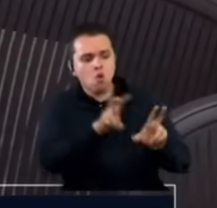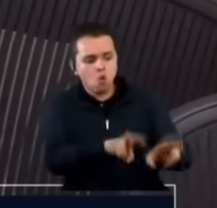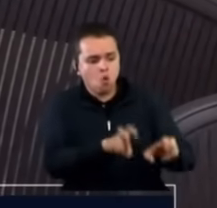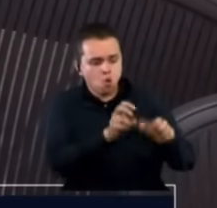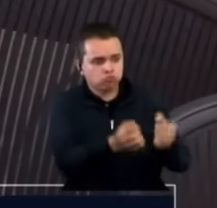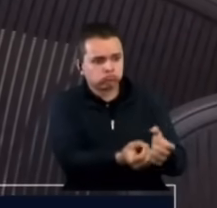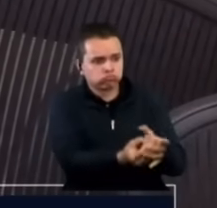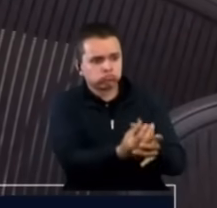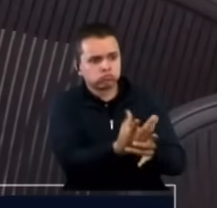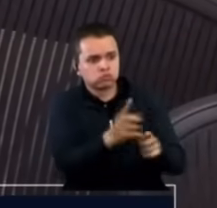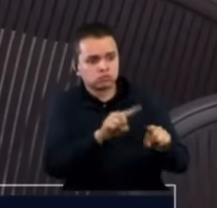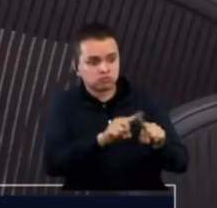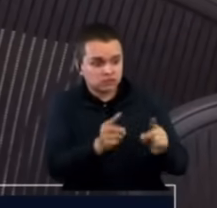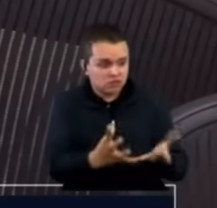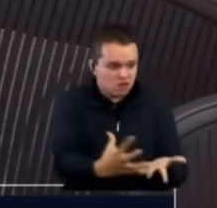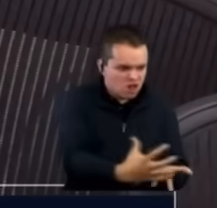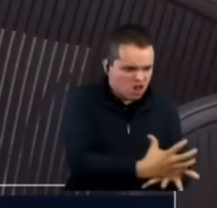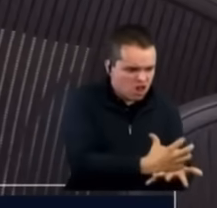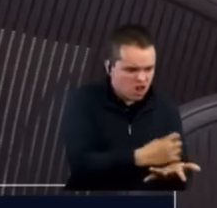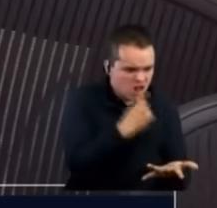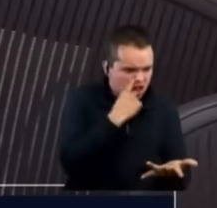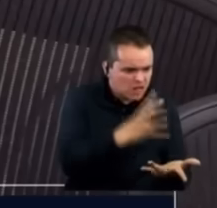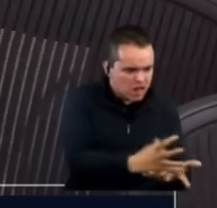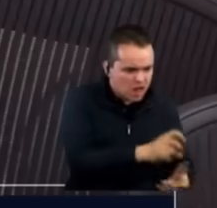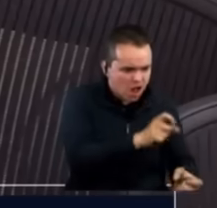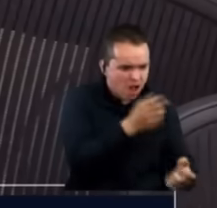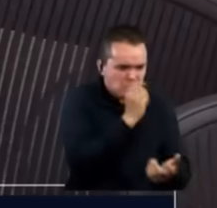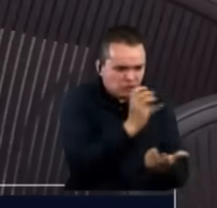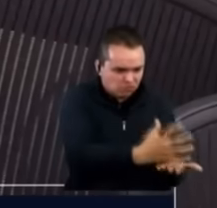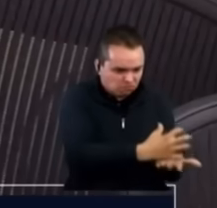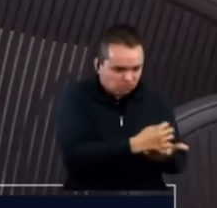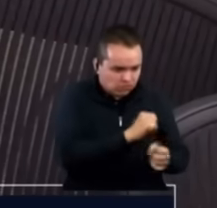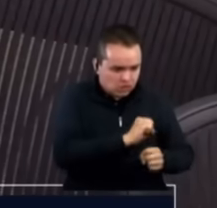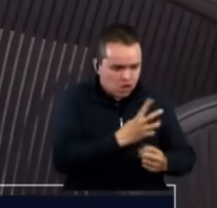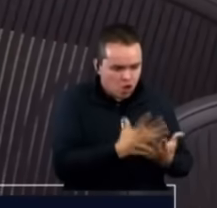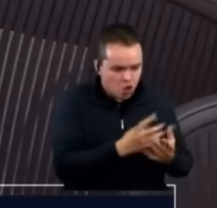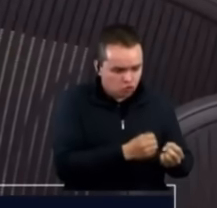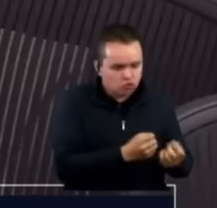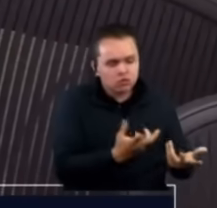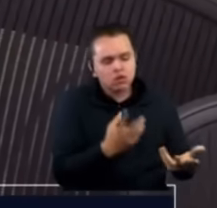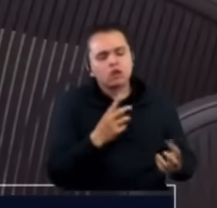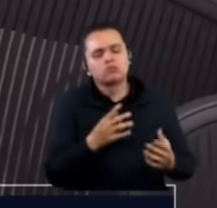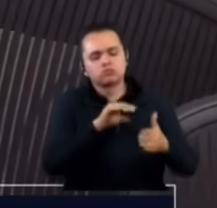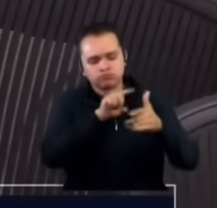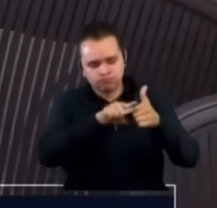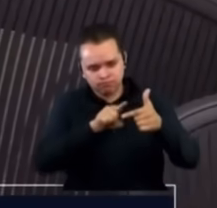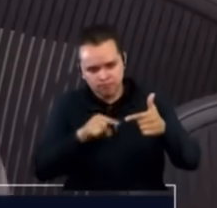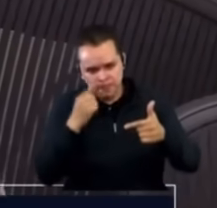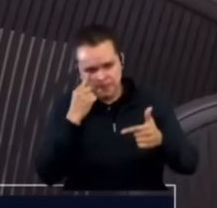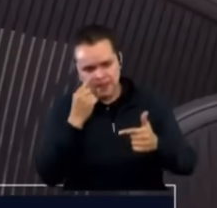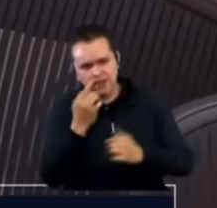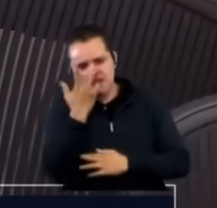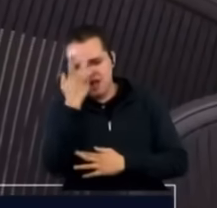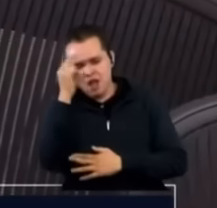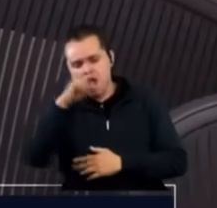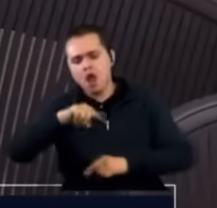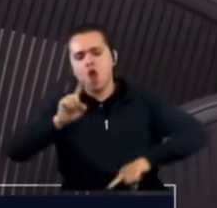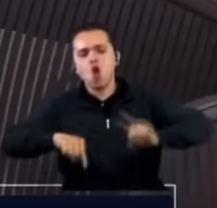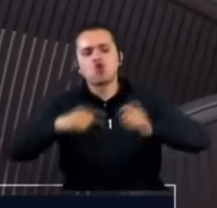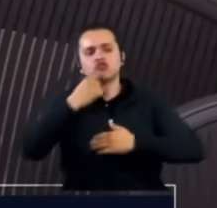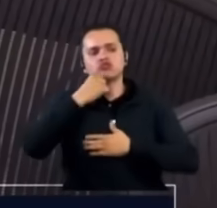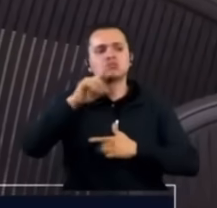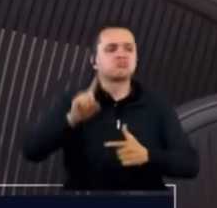cultivos, pero la incautación, por ejemplo, de insumos ha bajado. Y es cínico porque aquí algunos